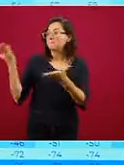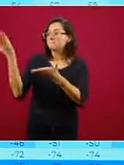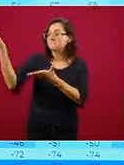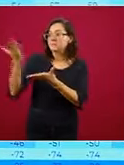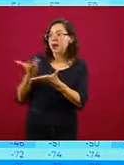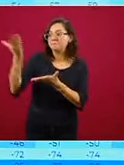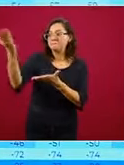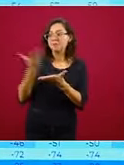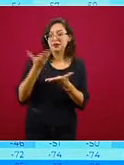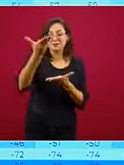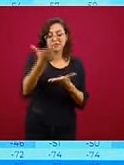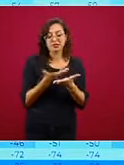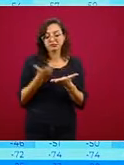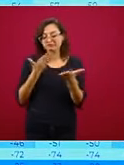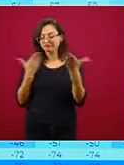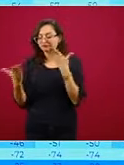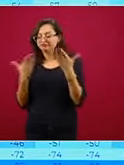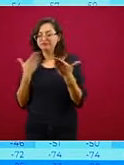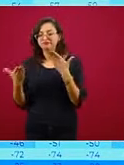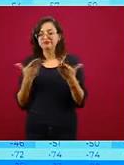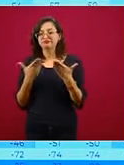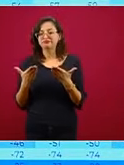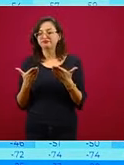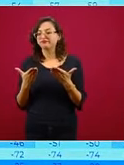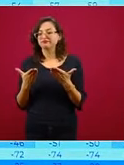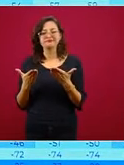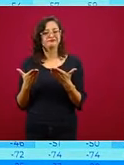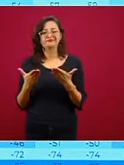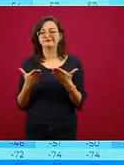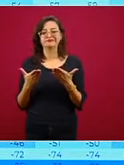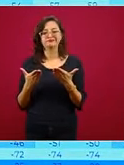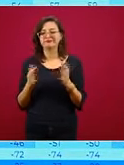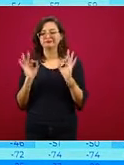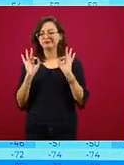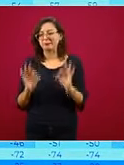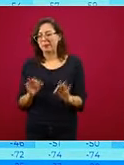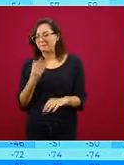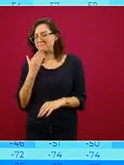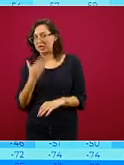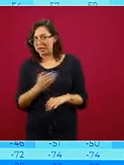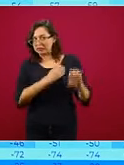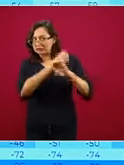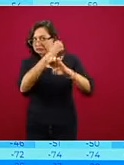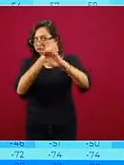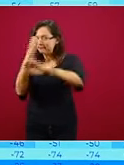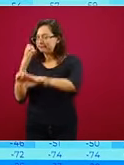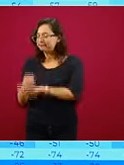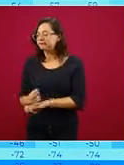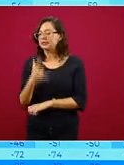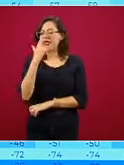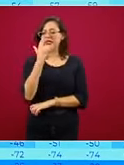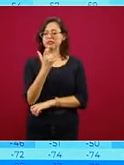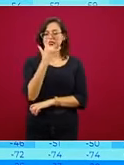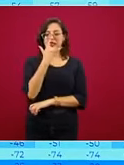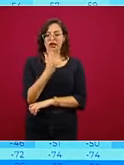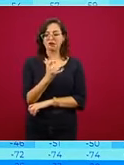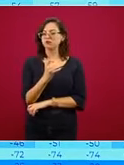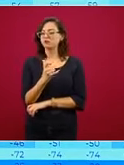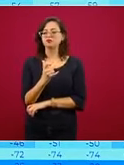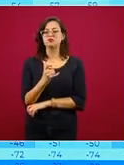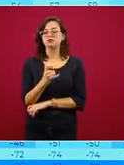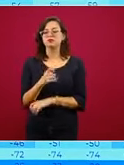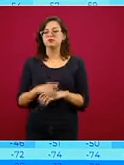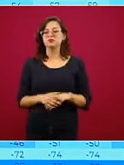transfiere para evaluar el semáforo no es consistente en todos los estados. No es